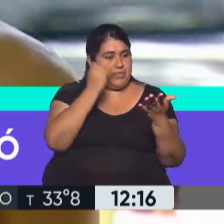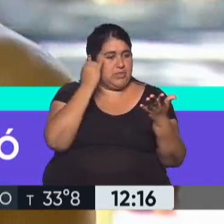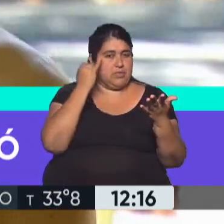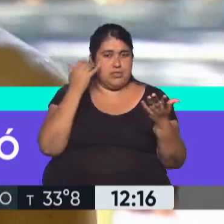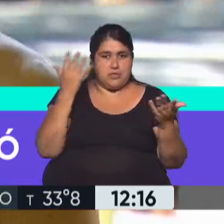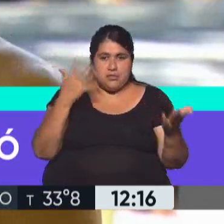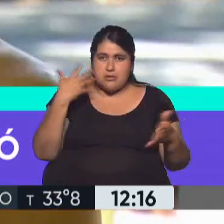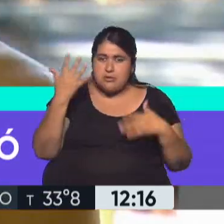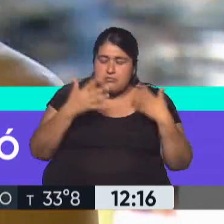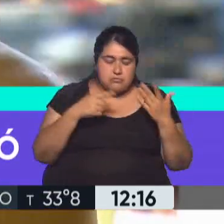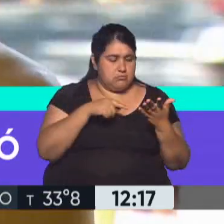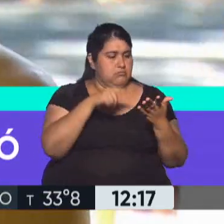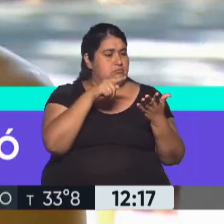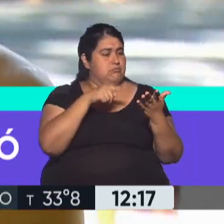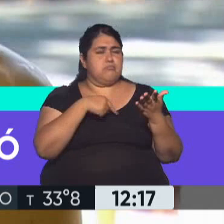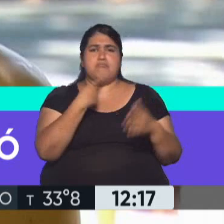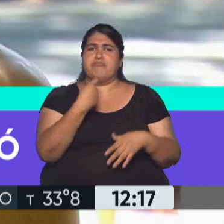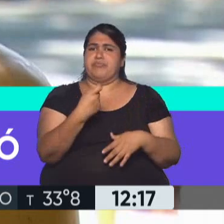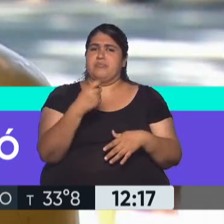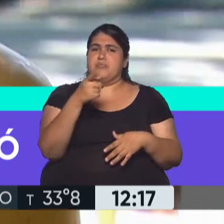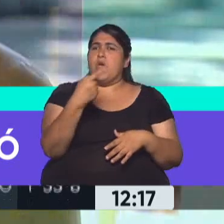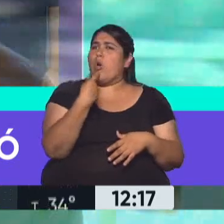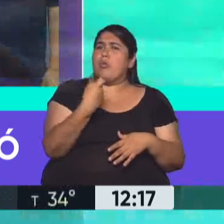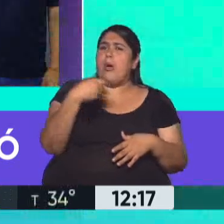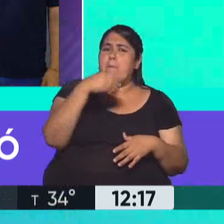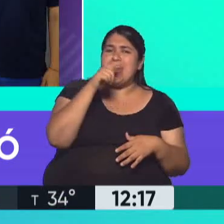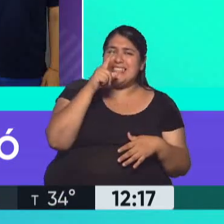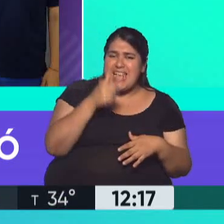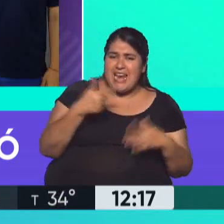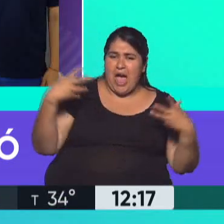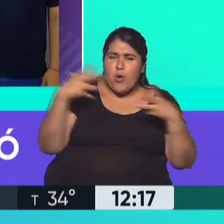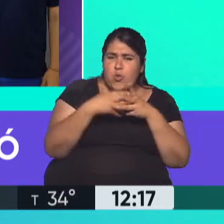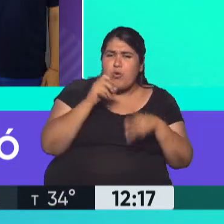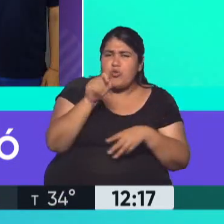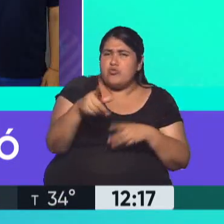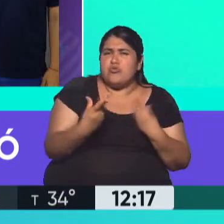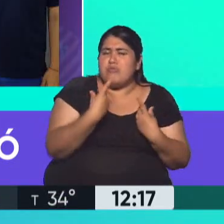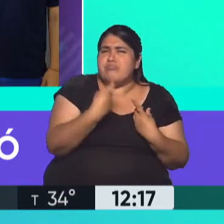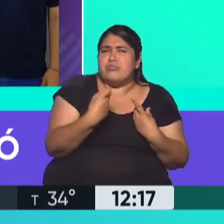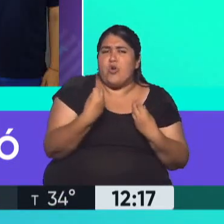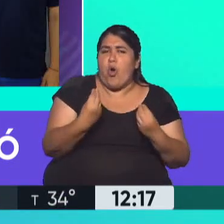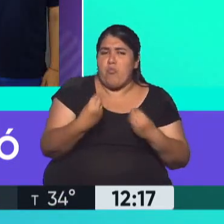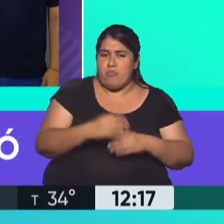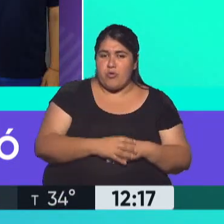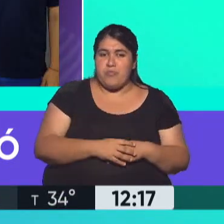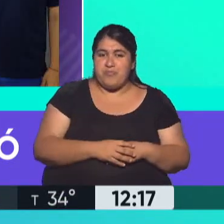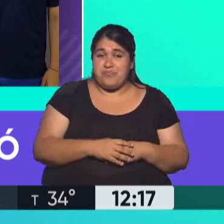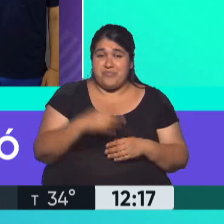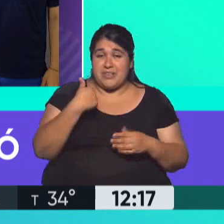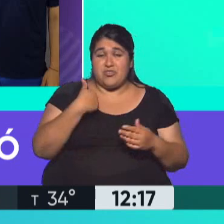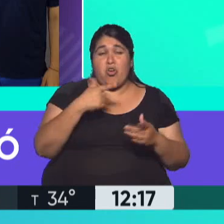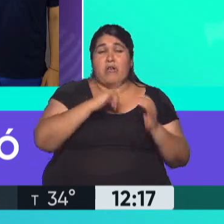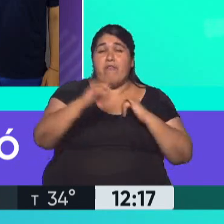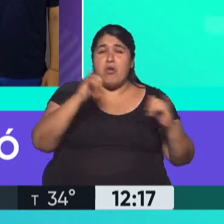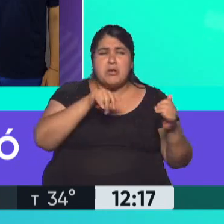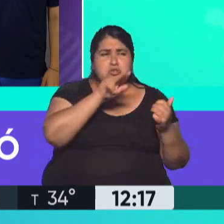iba acercando al hecho, la verdad... ¿Te diste cuenta que era Marcela, que era tu grupo, que era tu gente, tus afectos? Fui leyendo datos de a